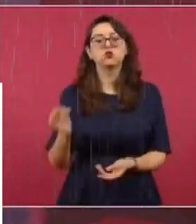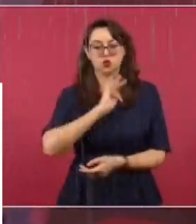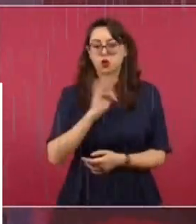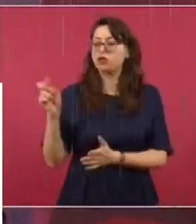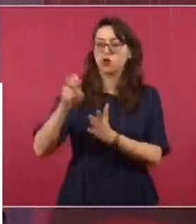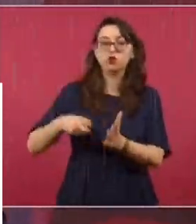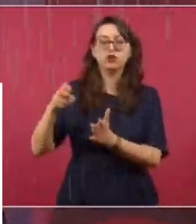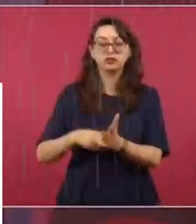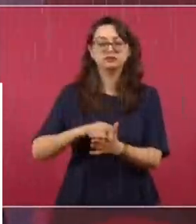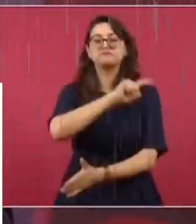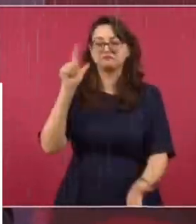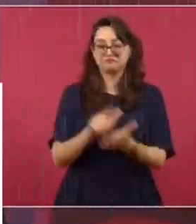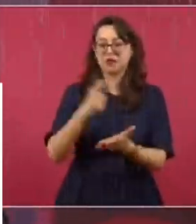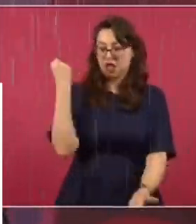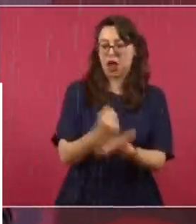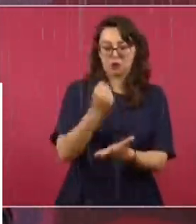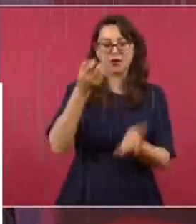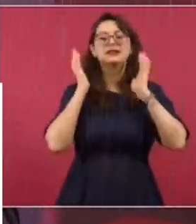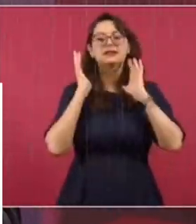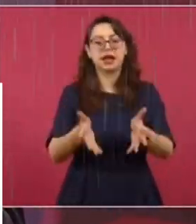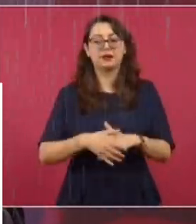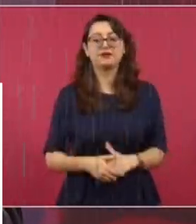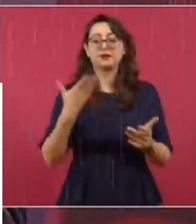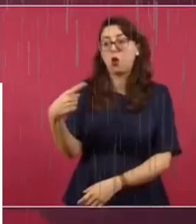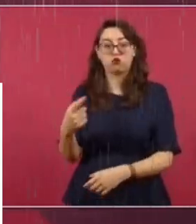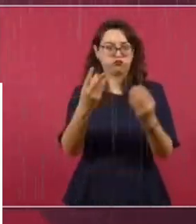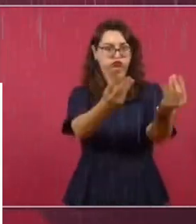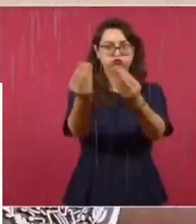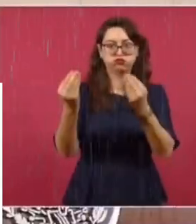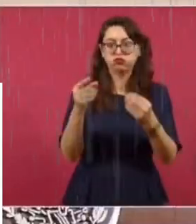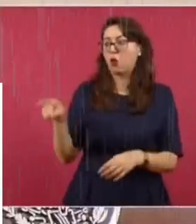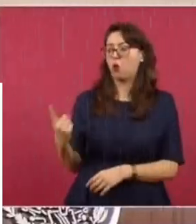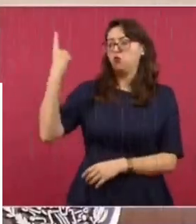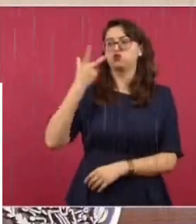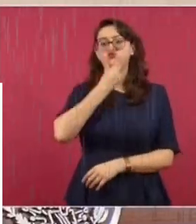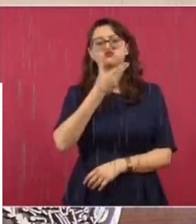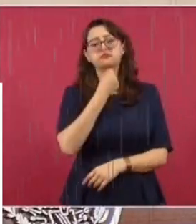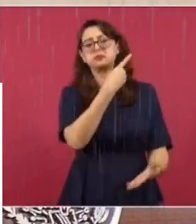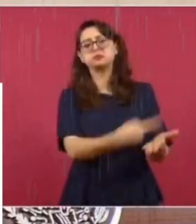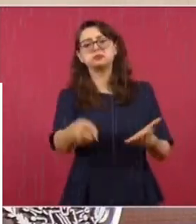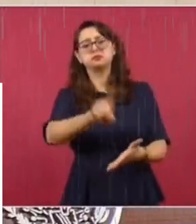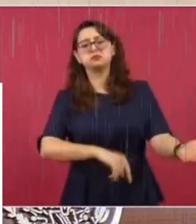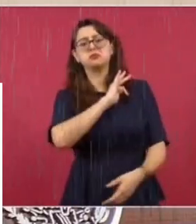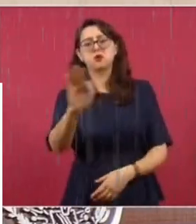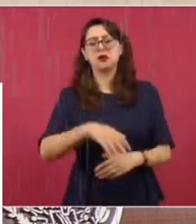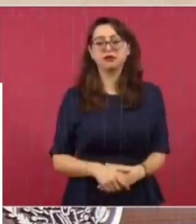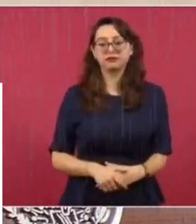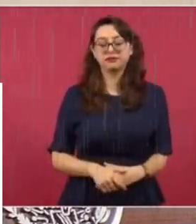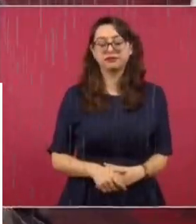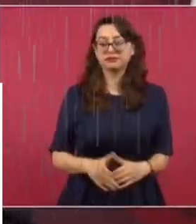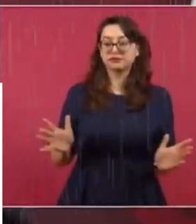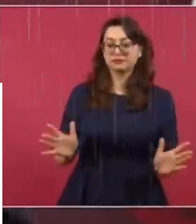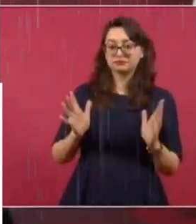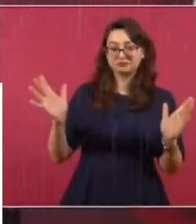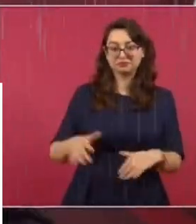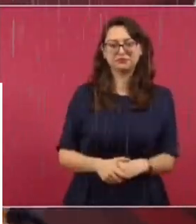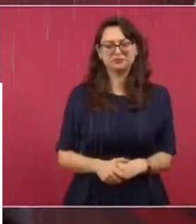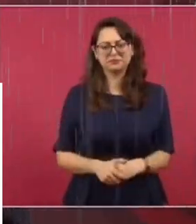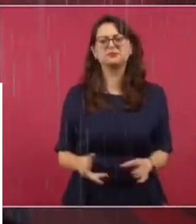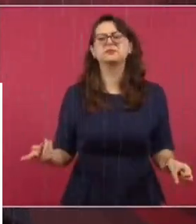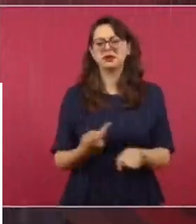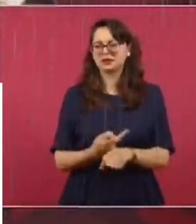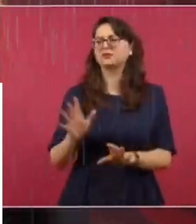y un ministro la suspende. Bueno, ¿pero por qué suspenden la ley? ¿Es